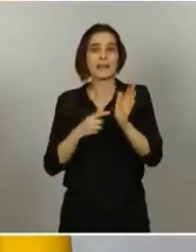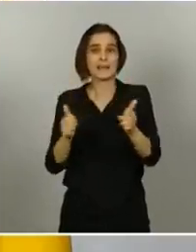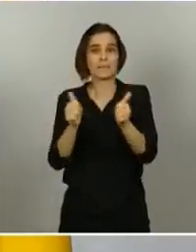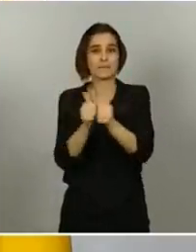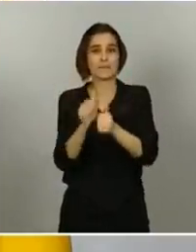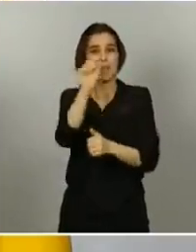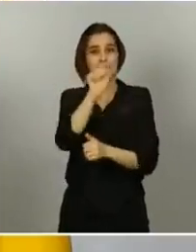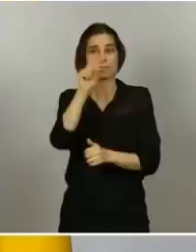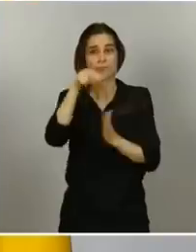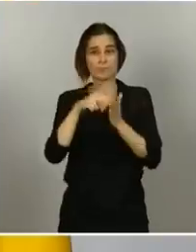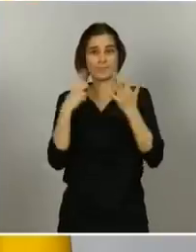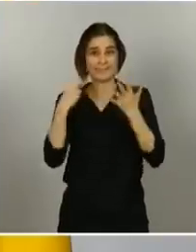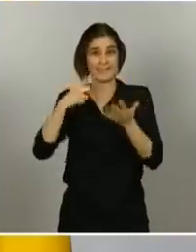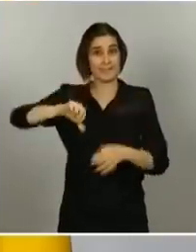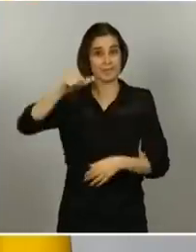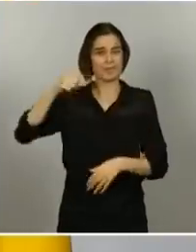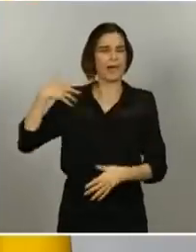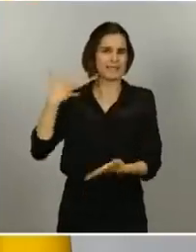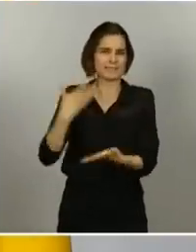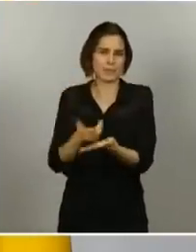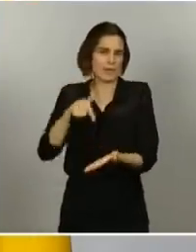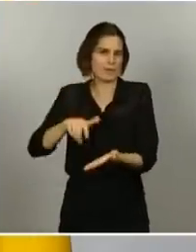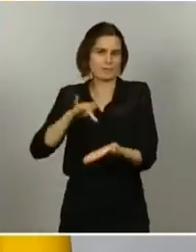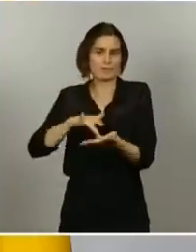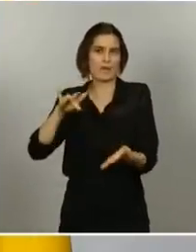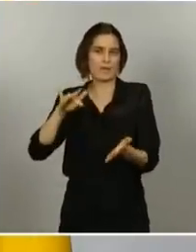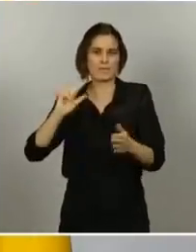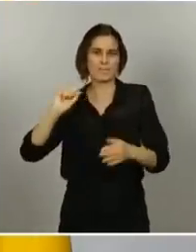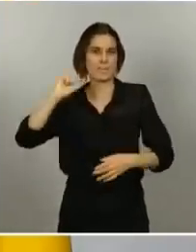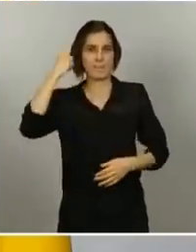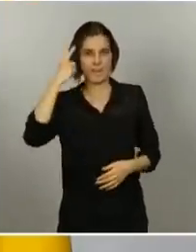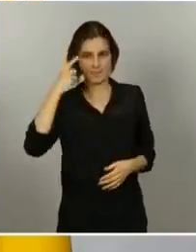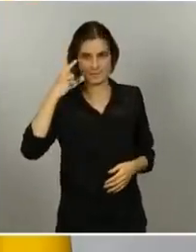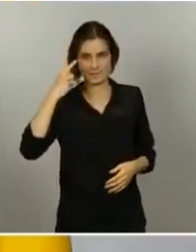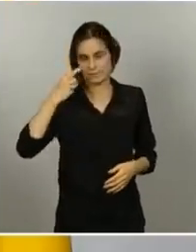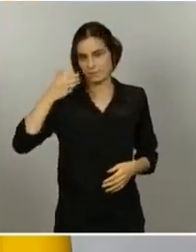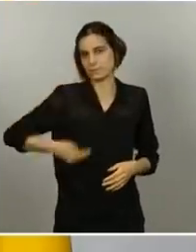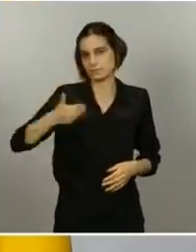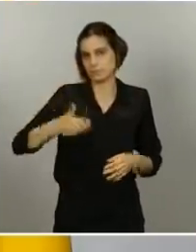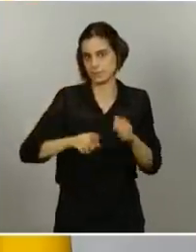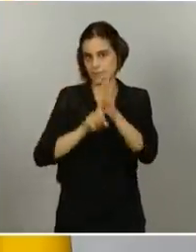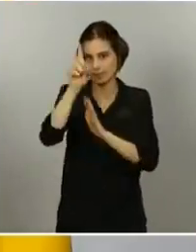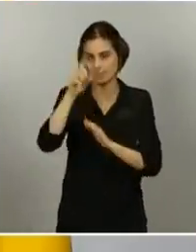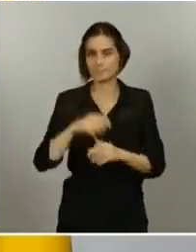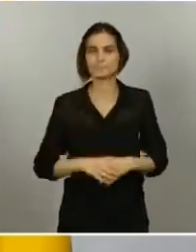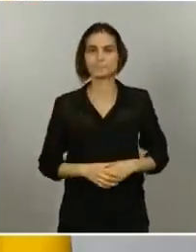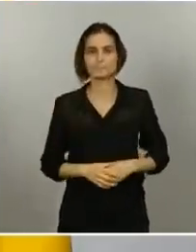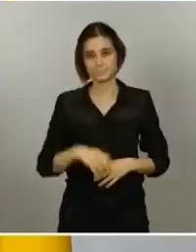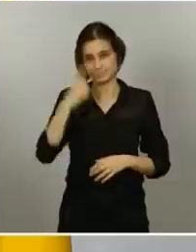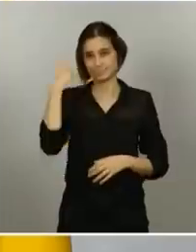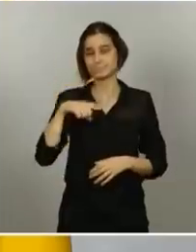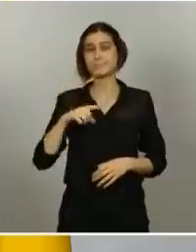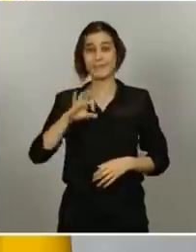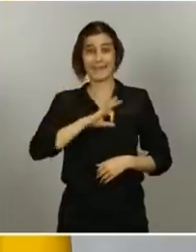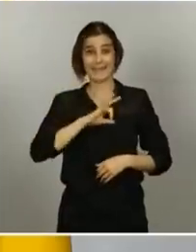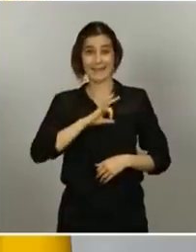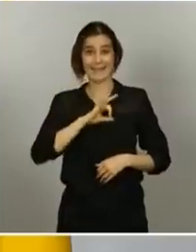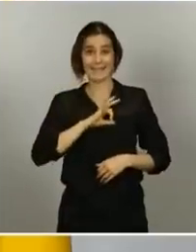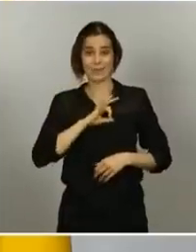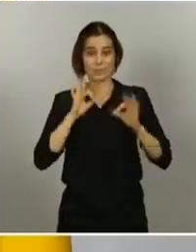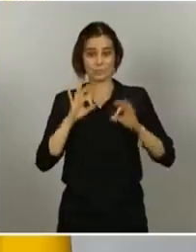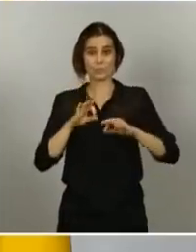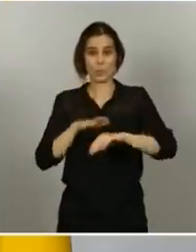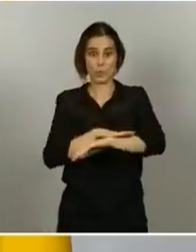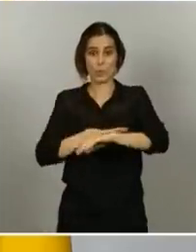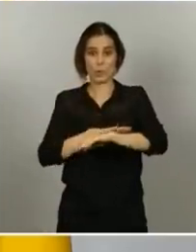Como saben ustedes, a finales de enero, pouco despues de que se formara este Goberno de Coalición Progresista, visitou España Philip